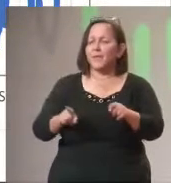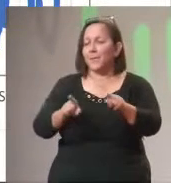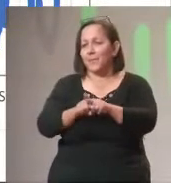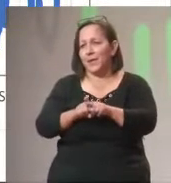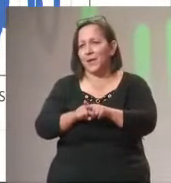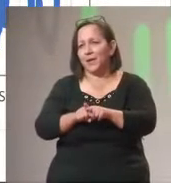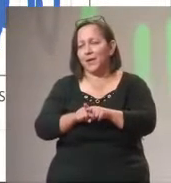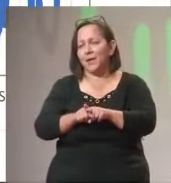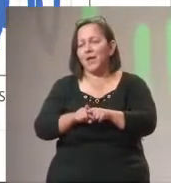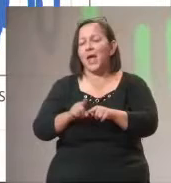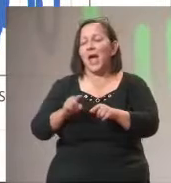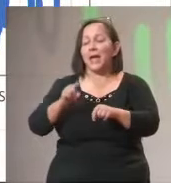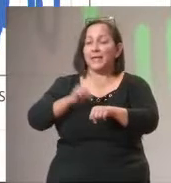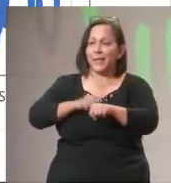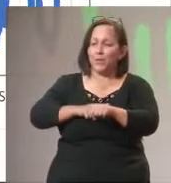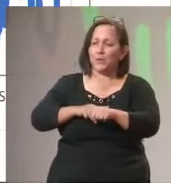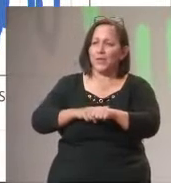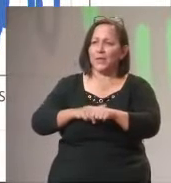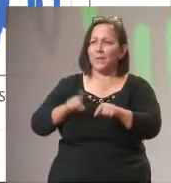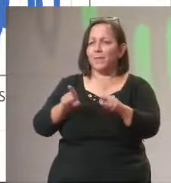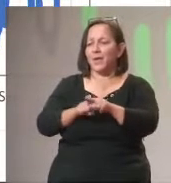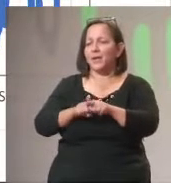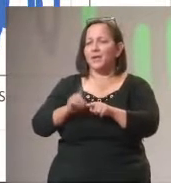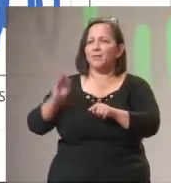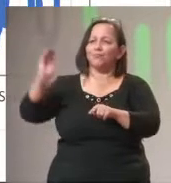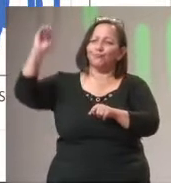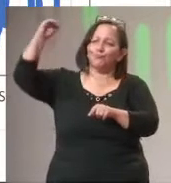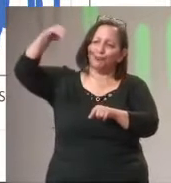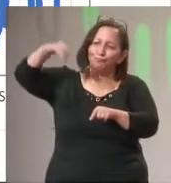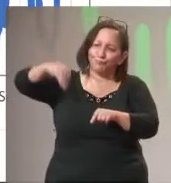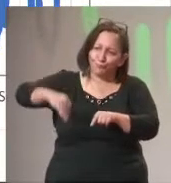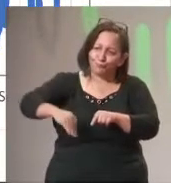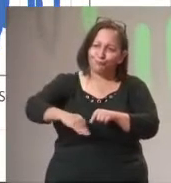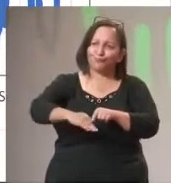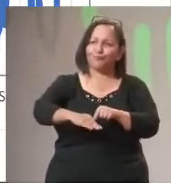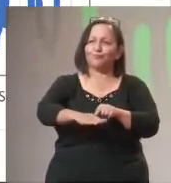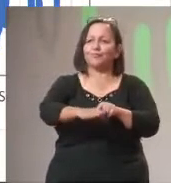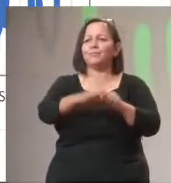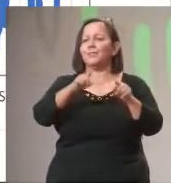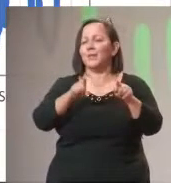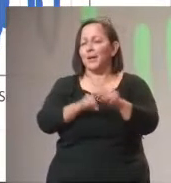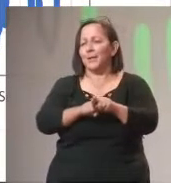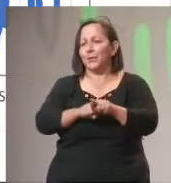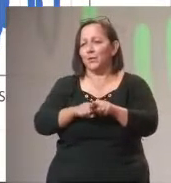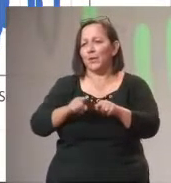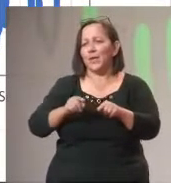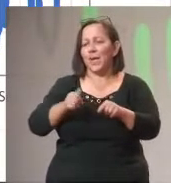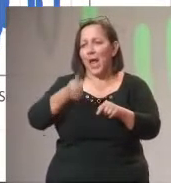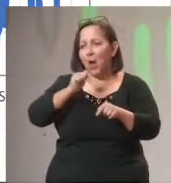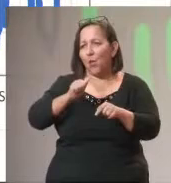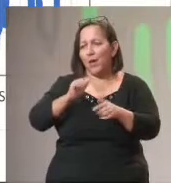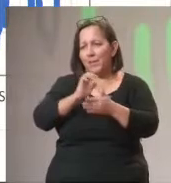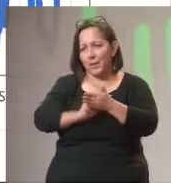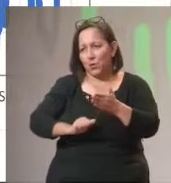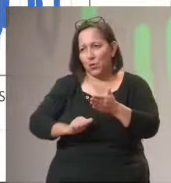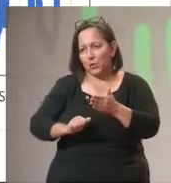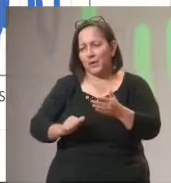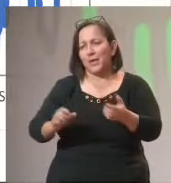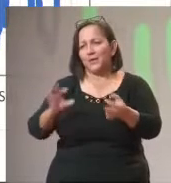con la Niña, y hay periodos donde tenemos recesos o periodos donde la cantidad de agua es menor, que están relacionados con el